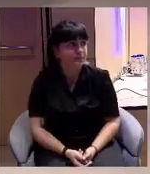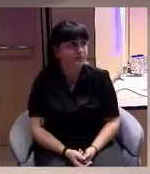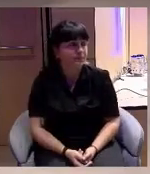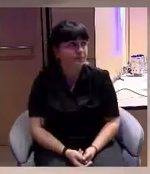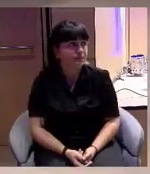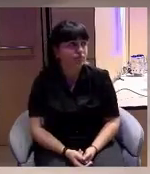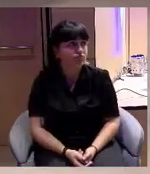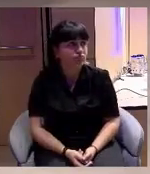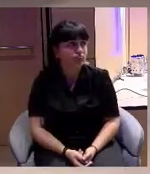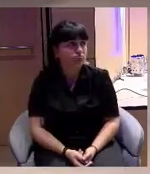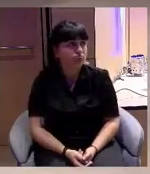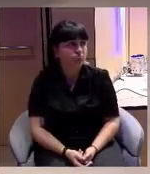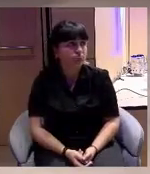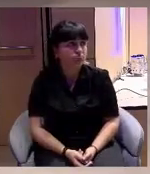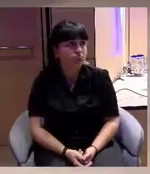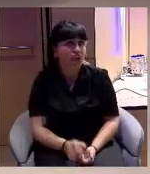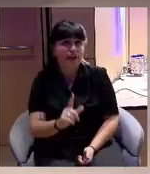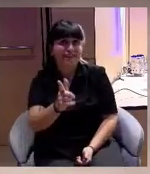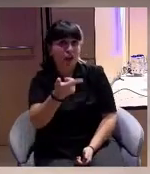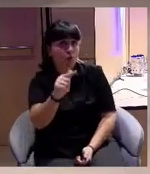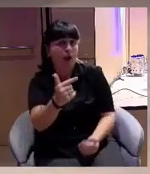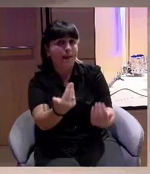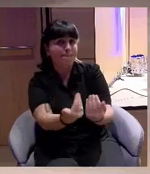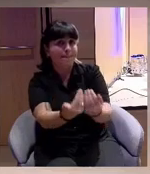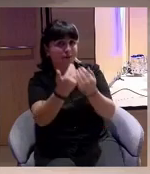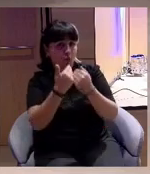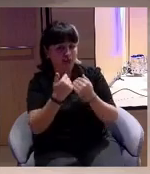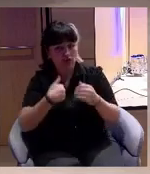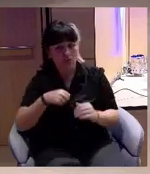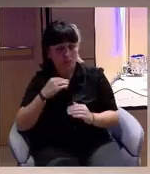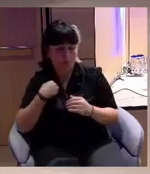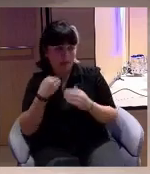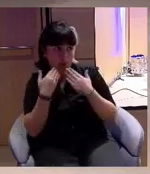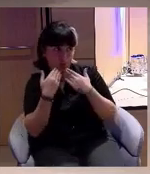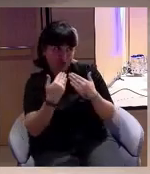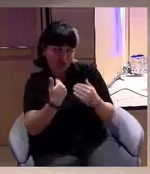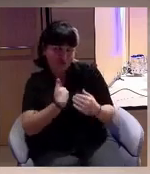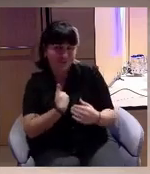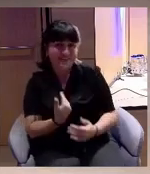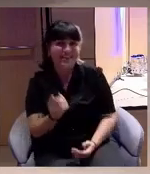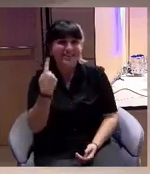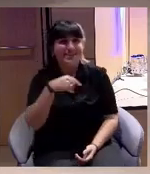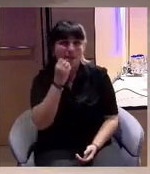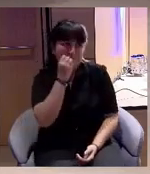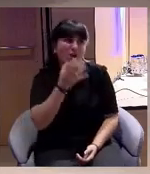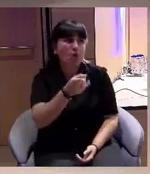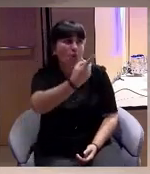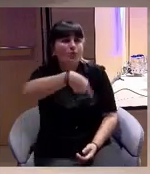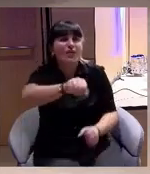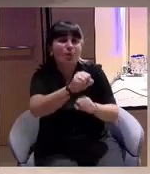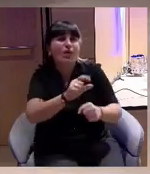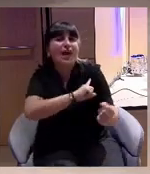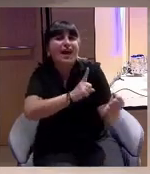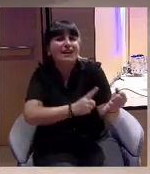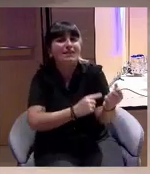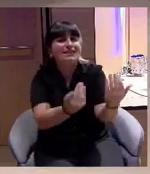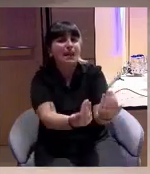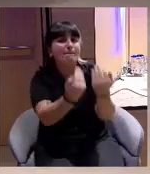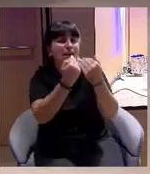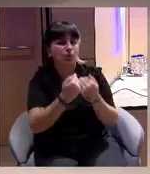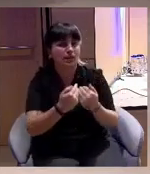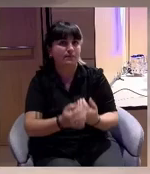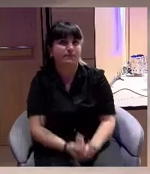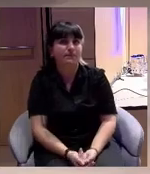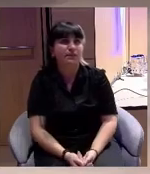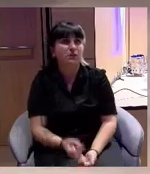e si no yo tengo una preparada pero bueno sería mejor que que viniera el auditorio